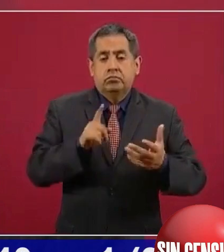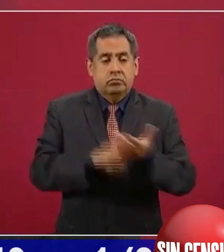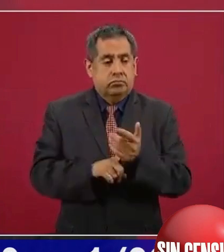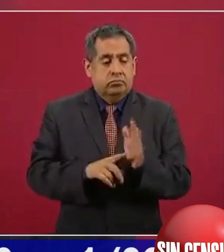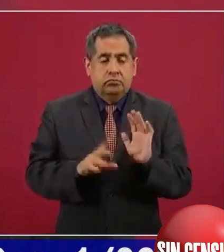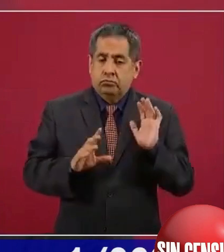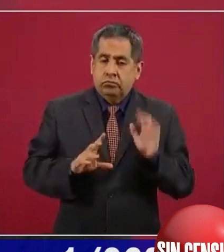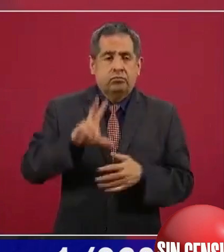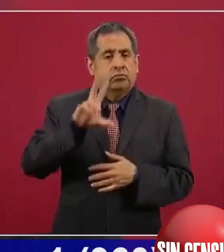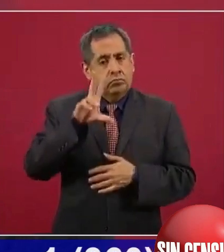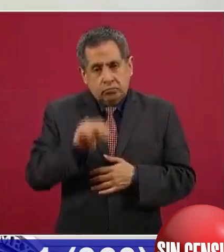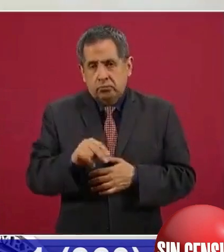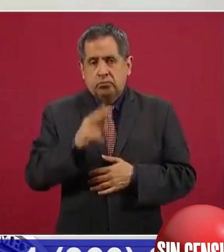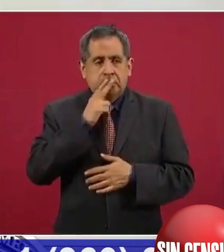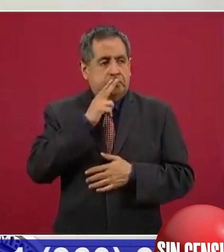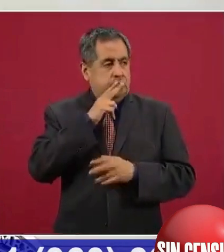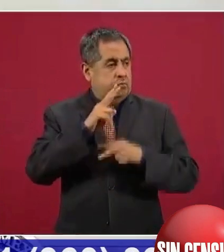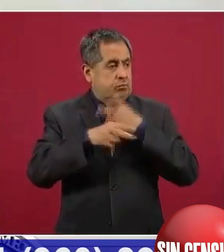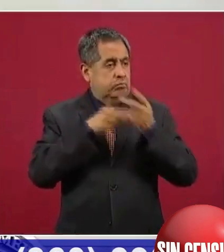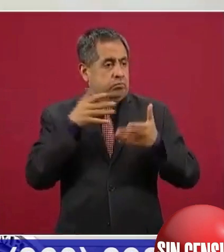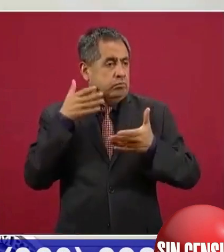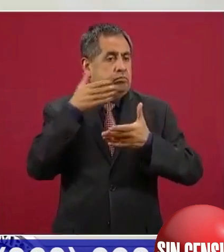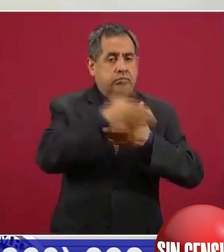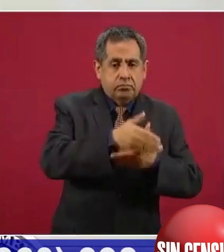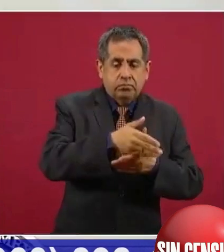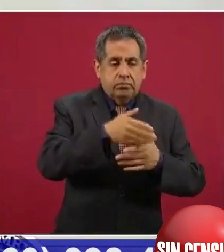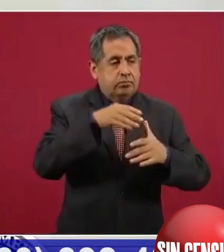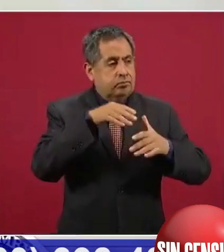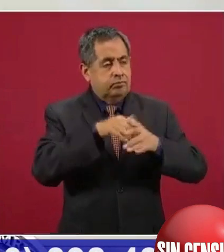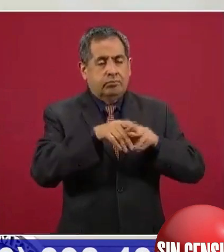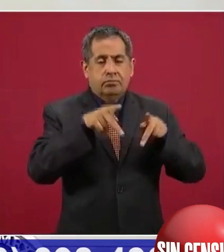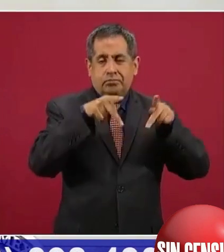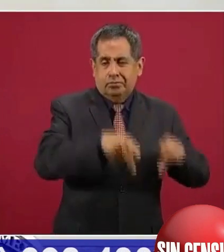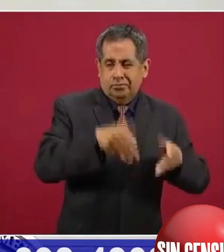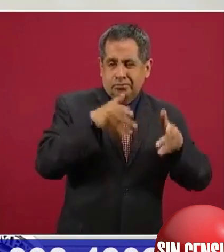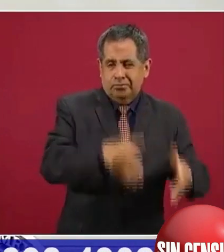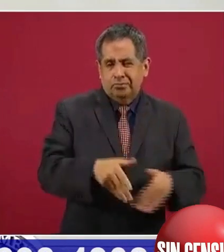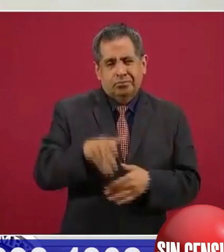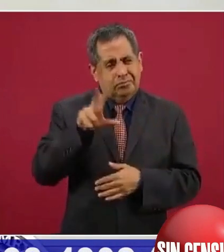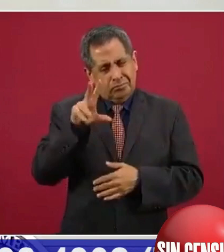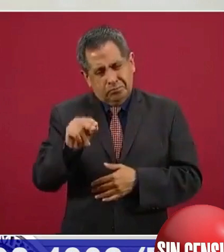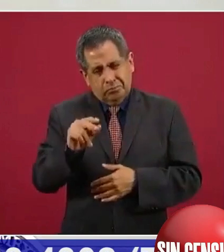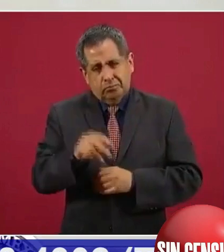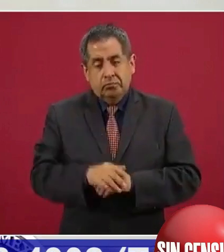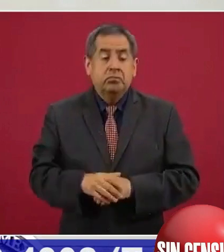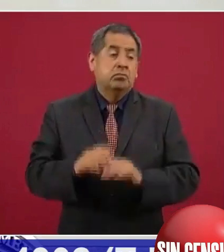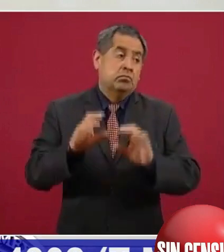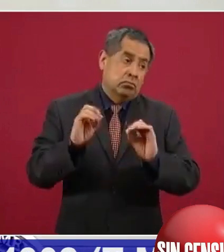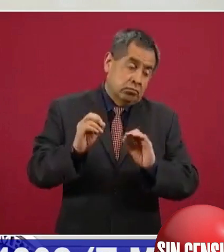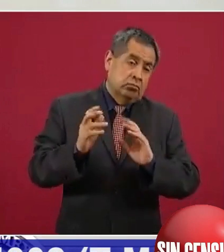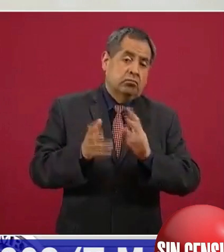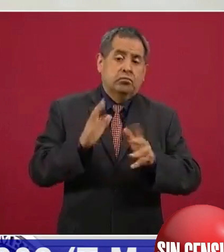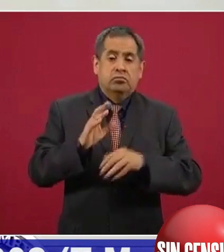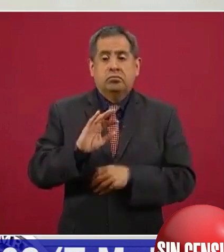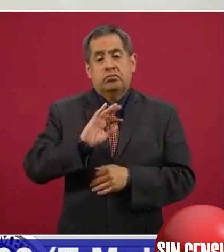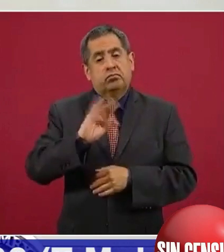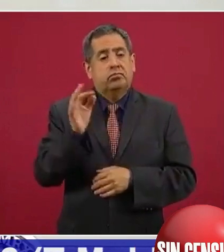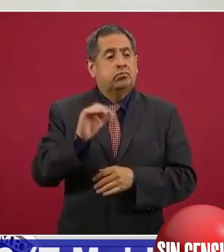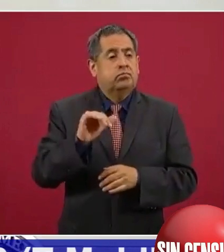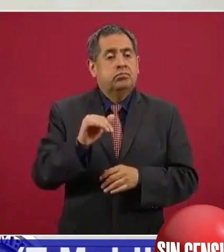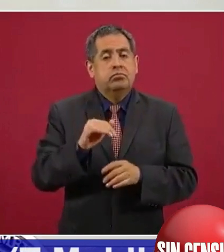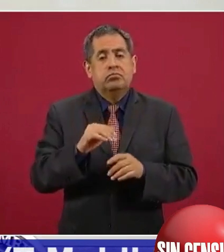que no se utilicen los panteones durante esas festividades, o si existen modalidades para que se haga de